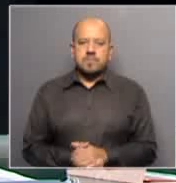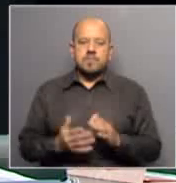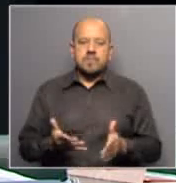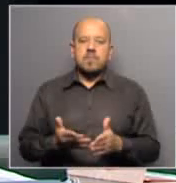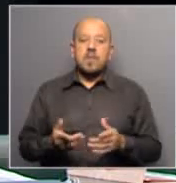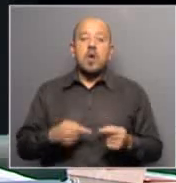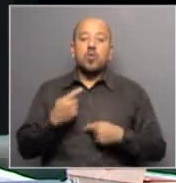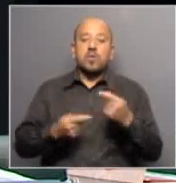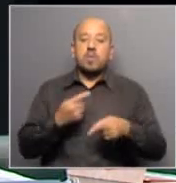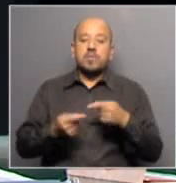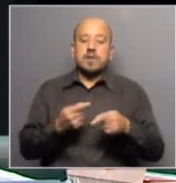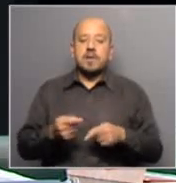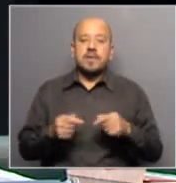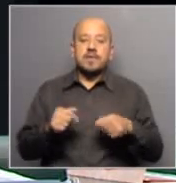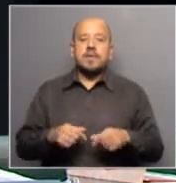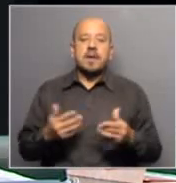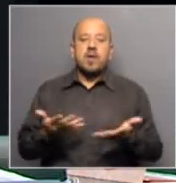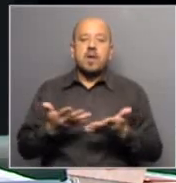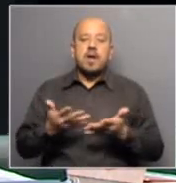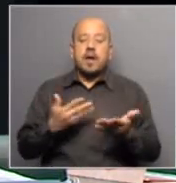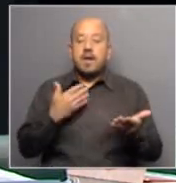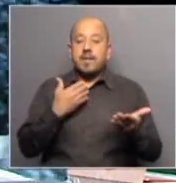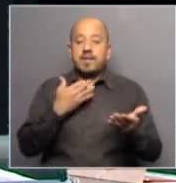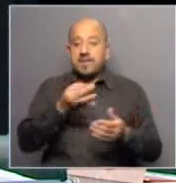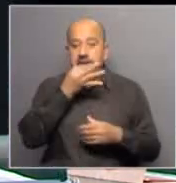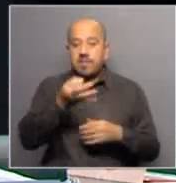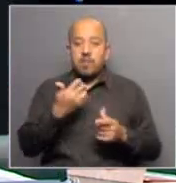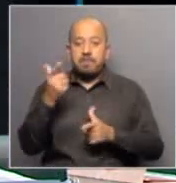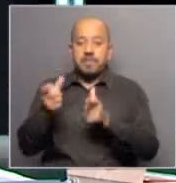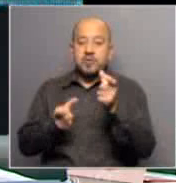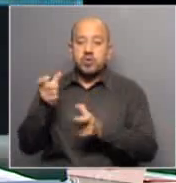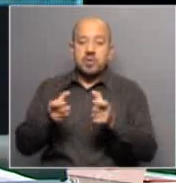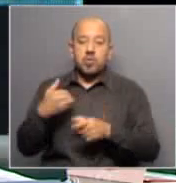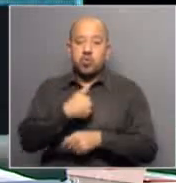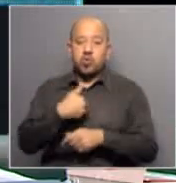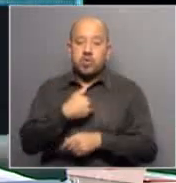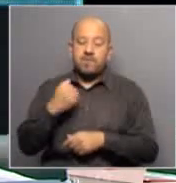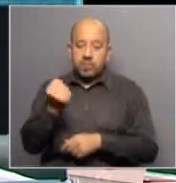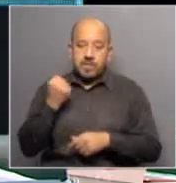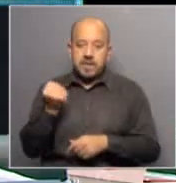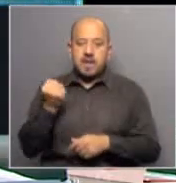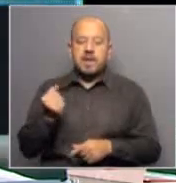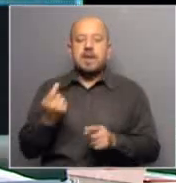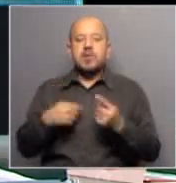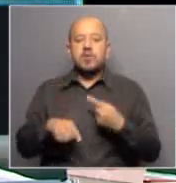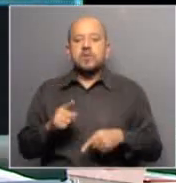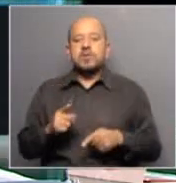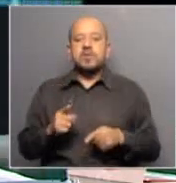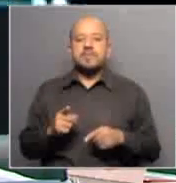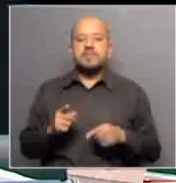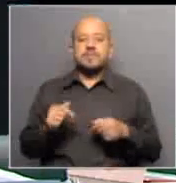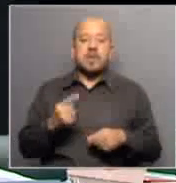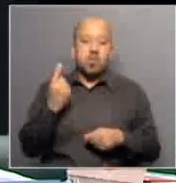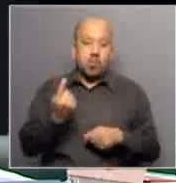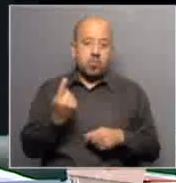Bienvenidos a este segundo bloque de La Letra Chica y hablamos de actores fundamentales en el tema del cannabis en nuestro país. Bueno, uno de